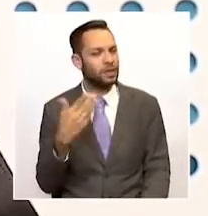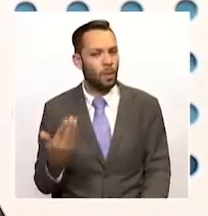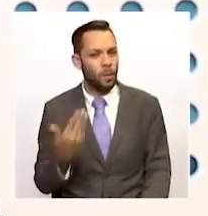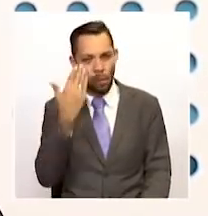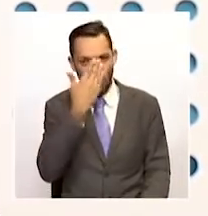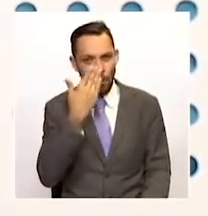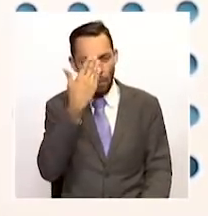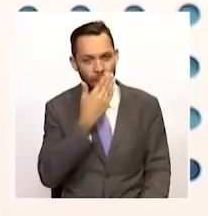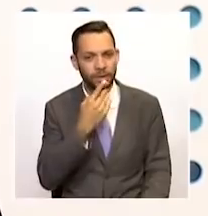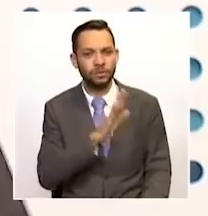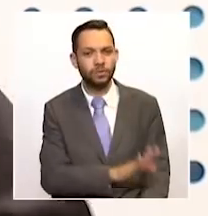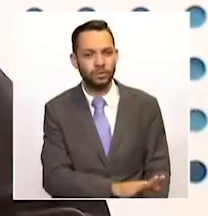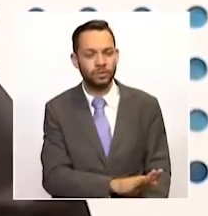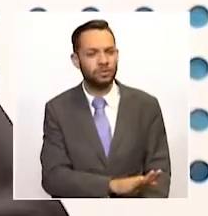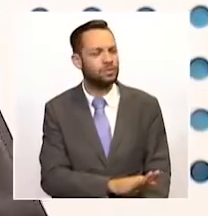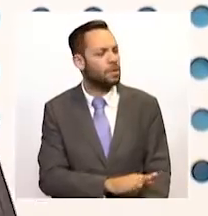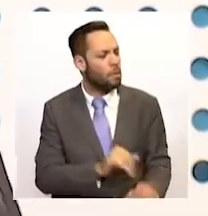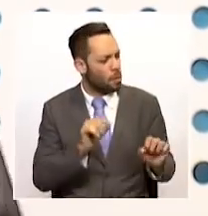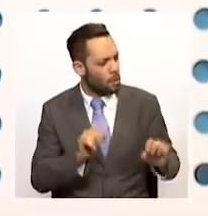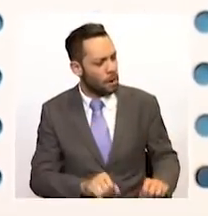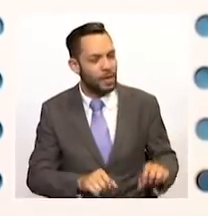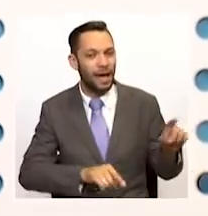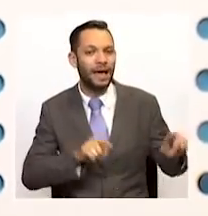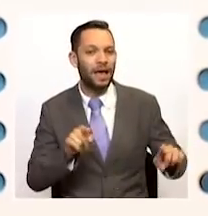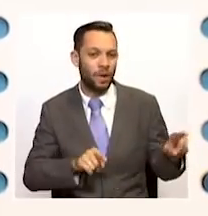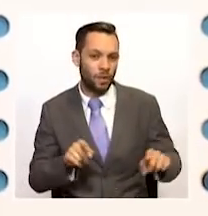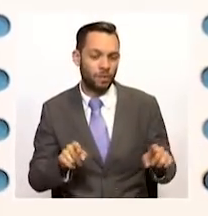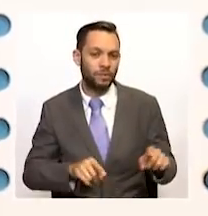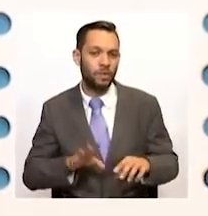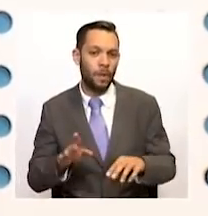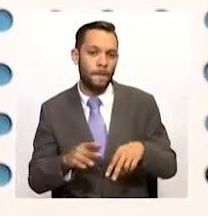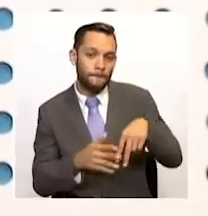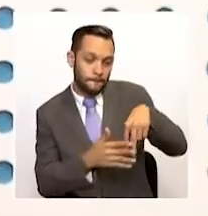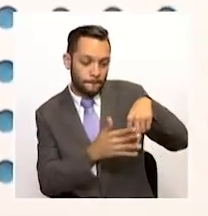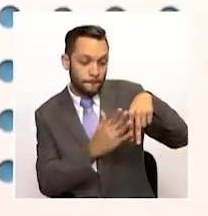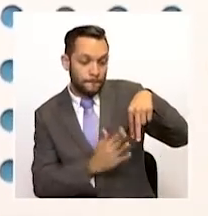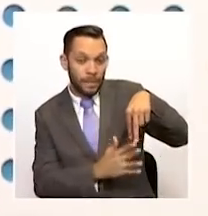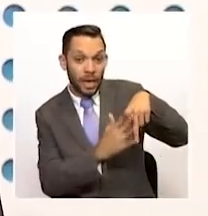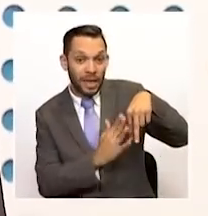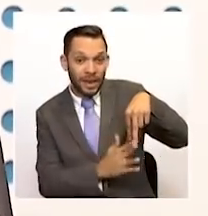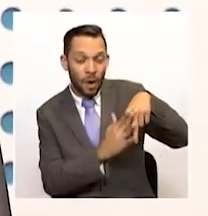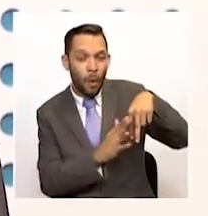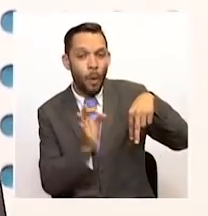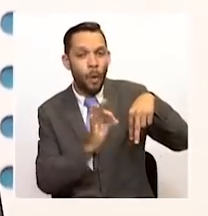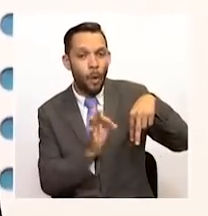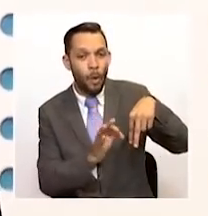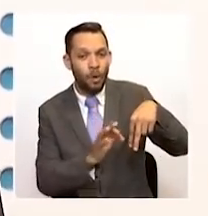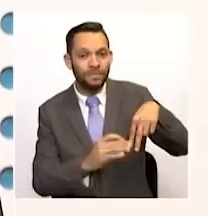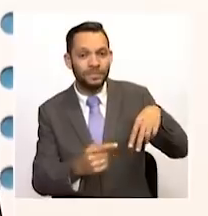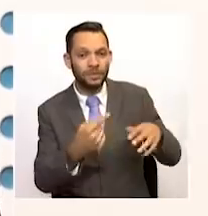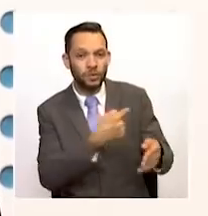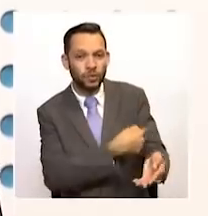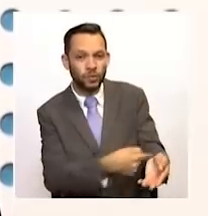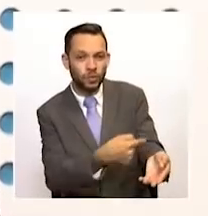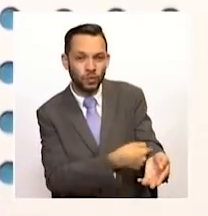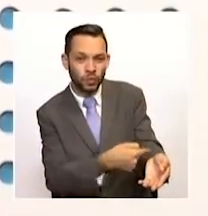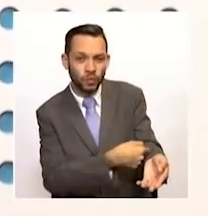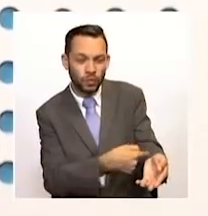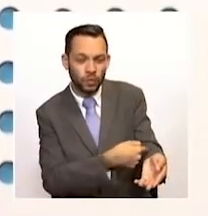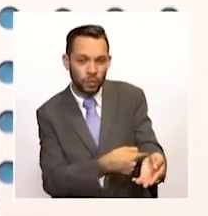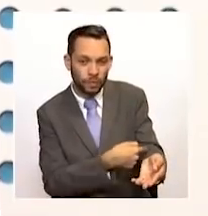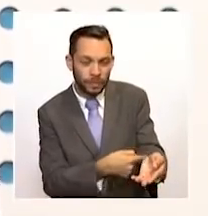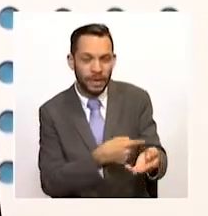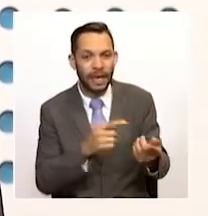porque es que la punción se puede confundir con unos gases venenosos lo que hace que el diagnóstico y los parámetros sean